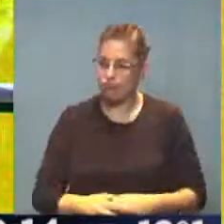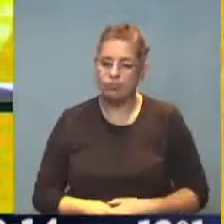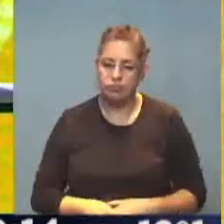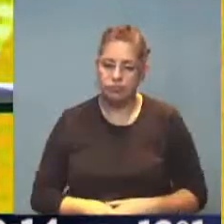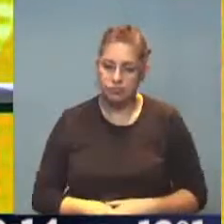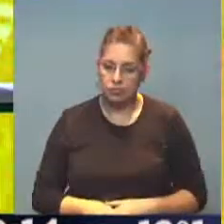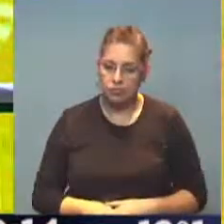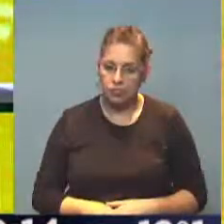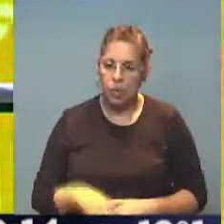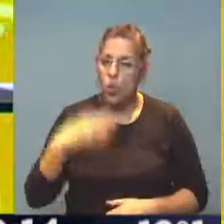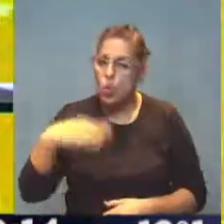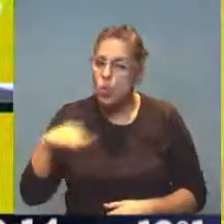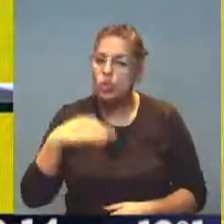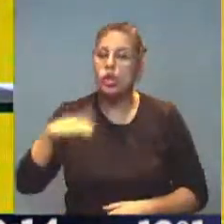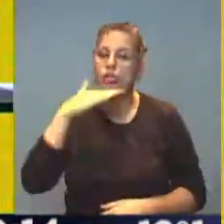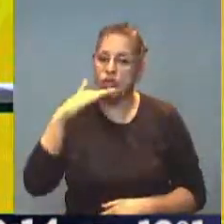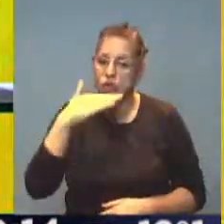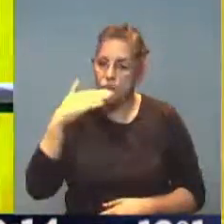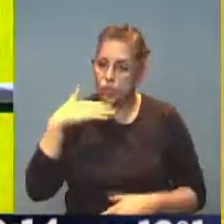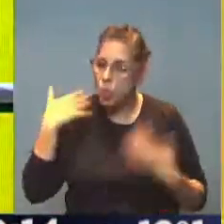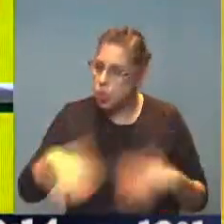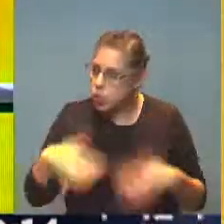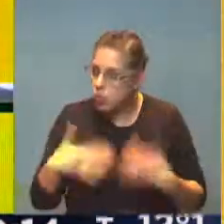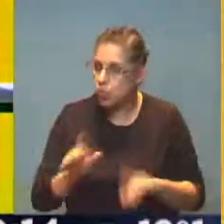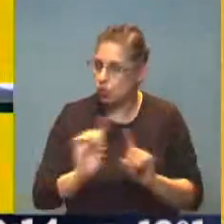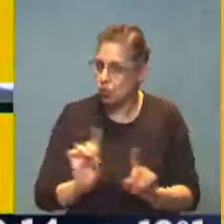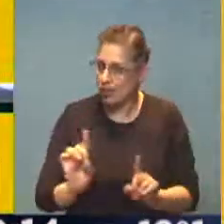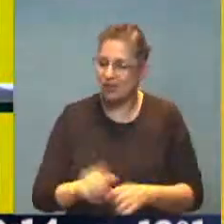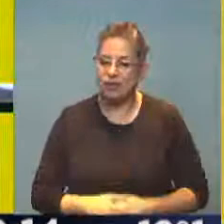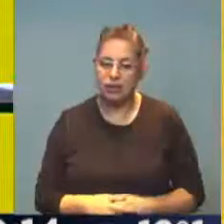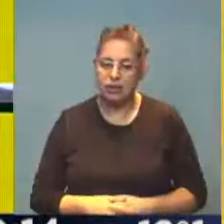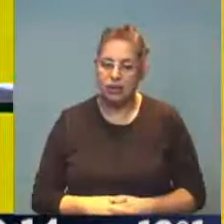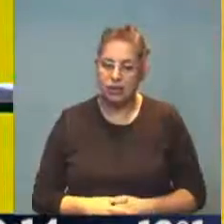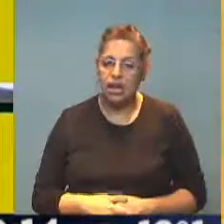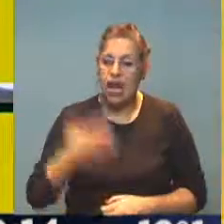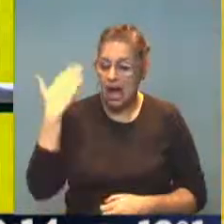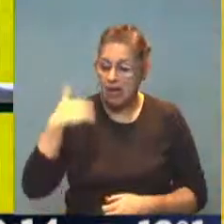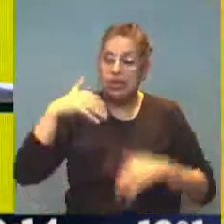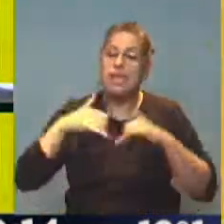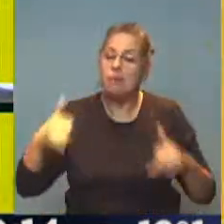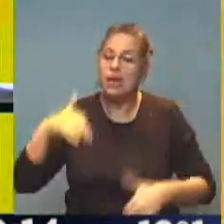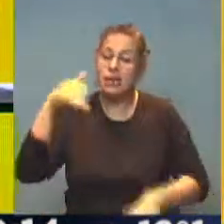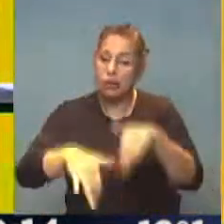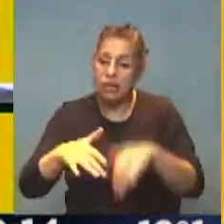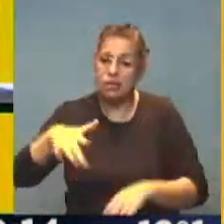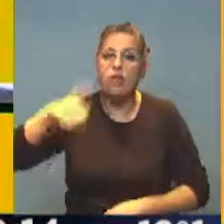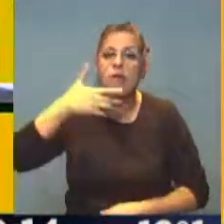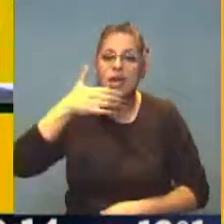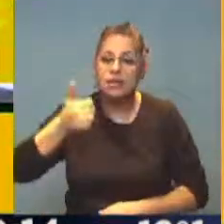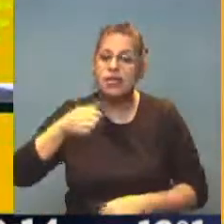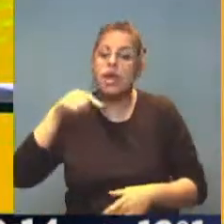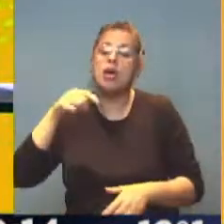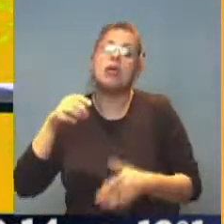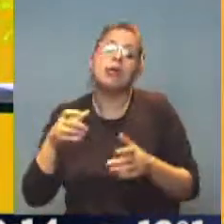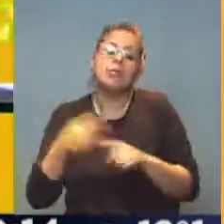bueno este no fue el único discurso encendido en las últimas horas y en la jornada de las campañas electorales porque sergio massa por un